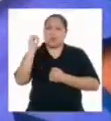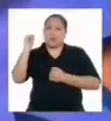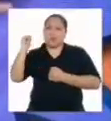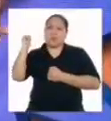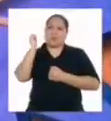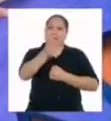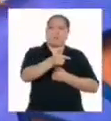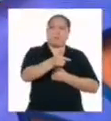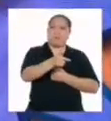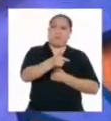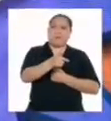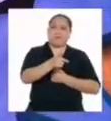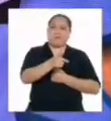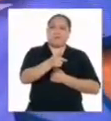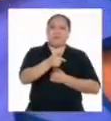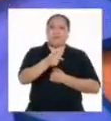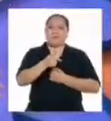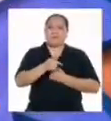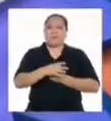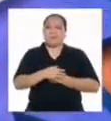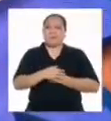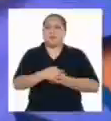3, 2, 1, ¡ahí va!